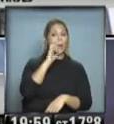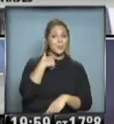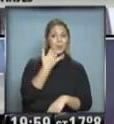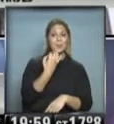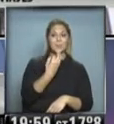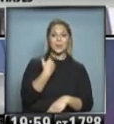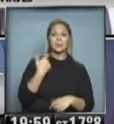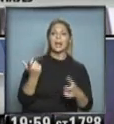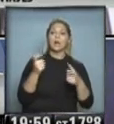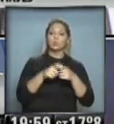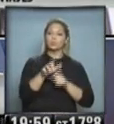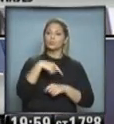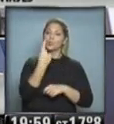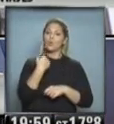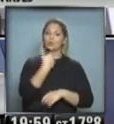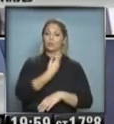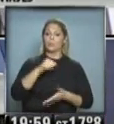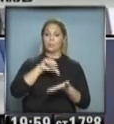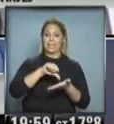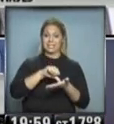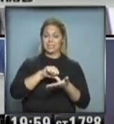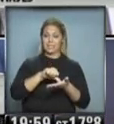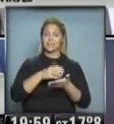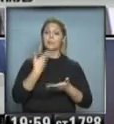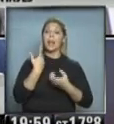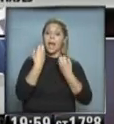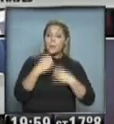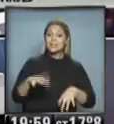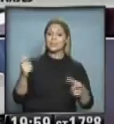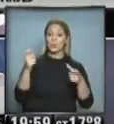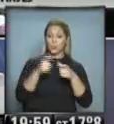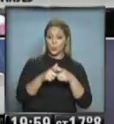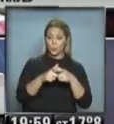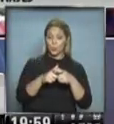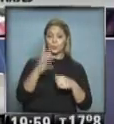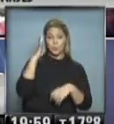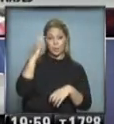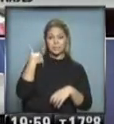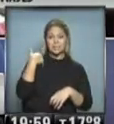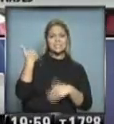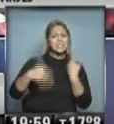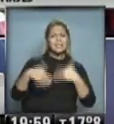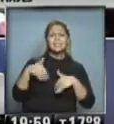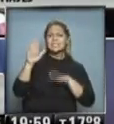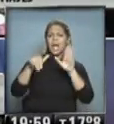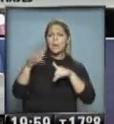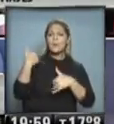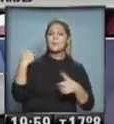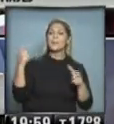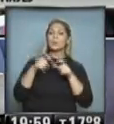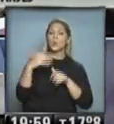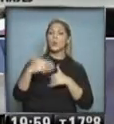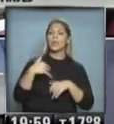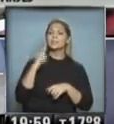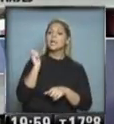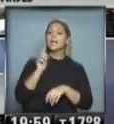unirse al resto de los mandatarios y comenzar esta reunión convocada, recordemos, de urgencia por la